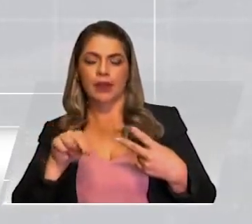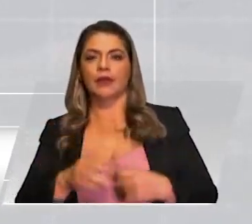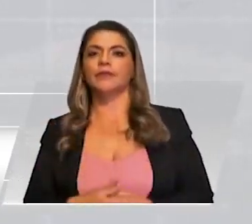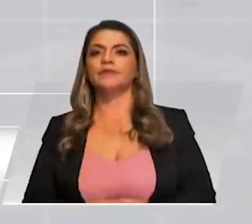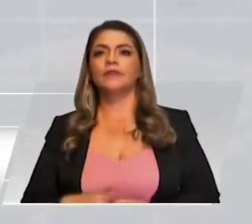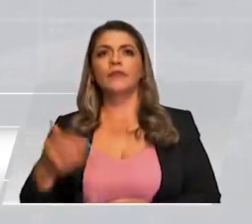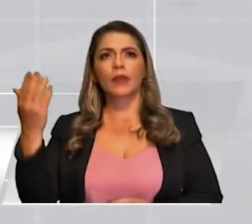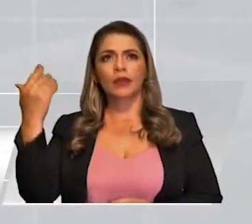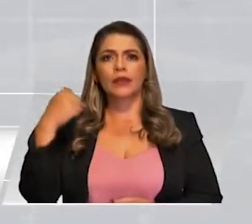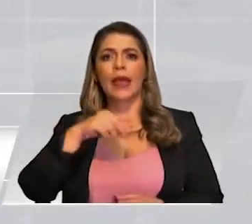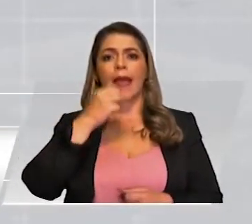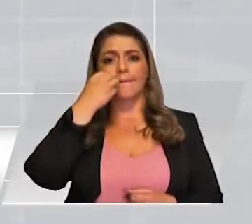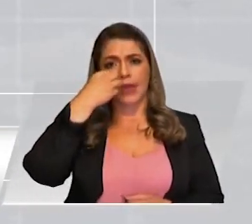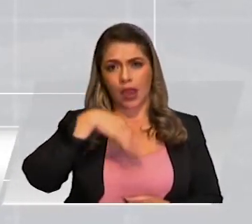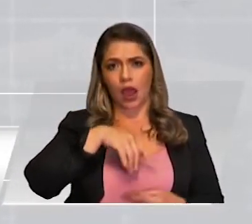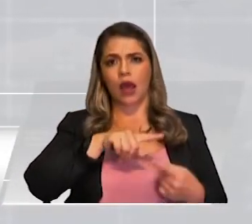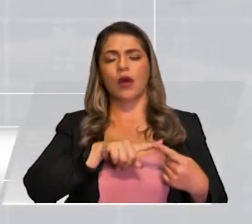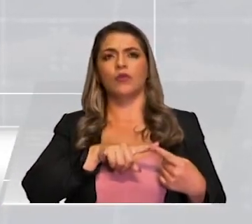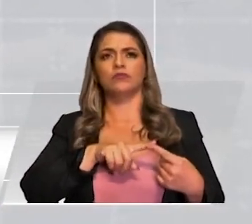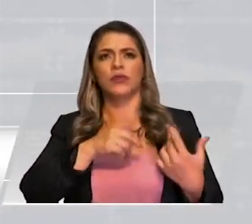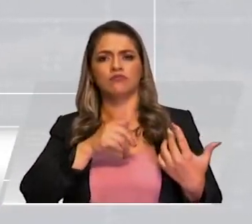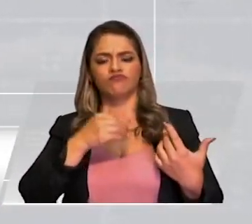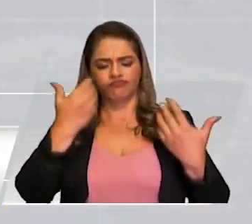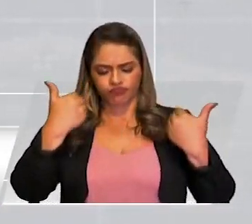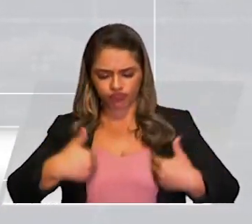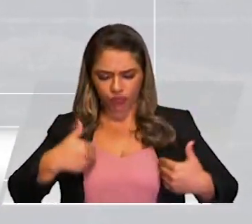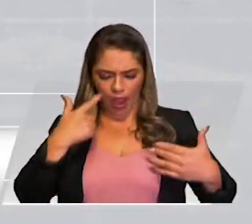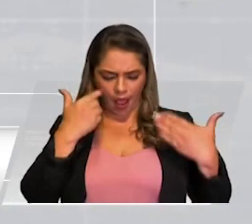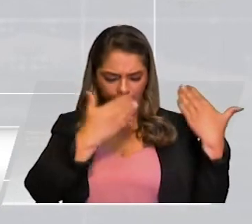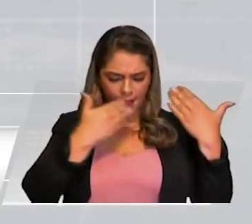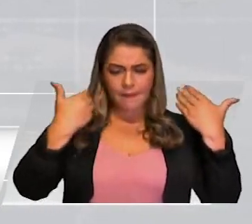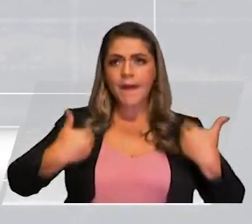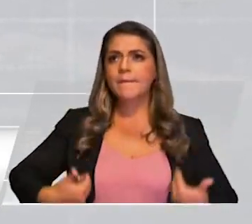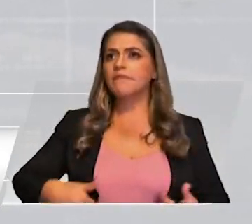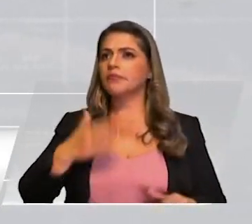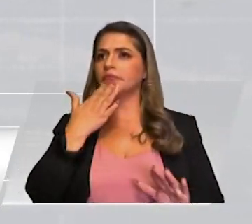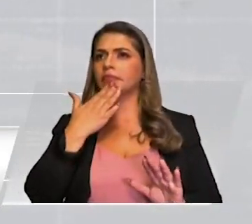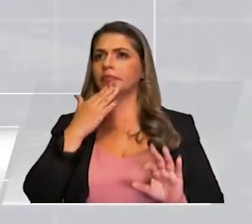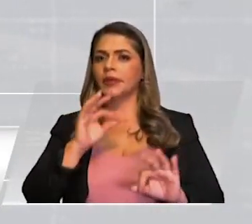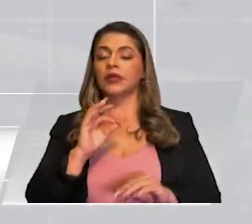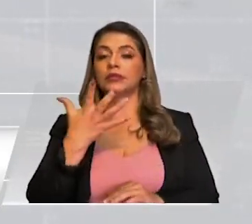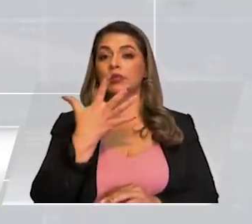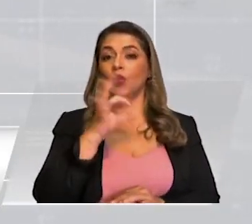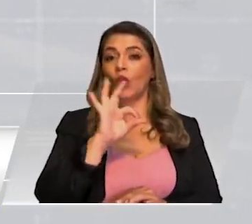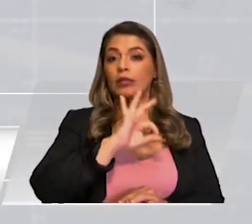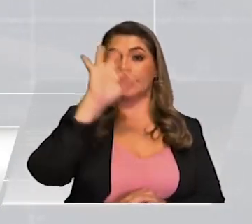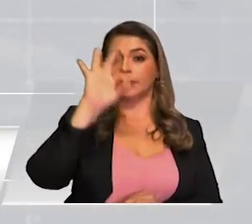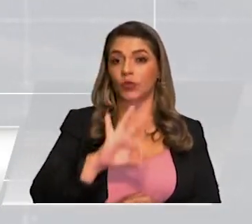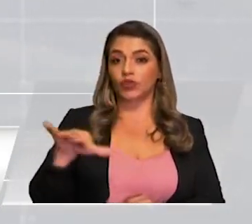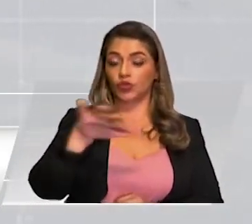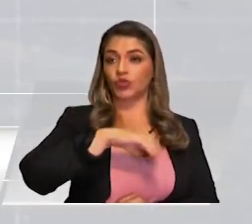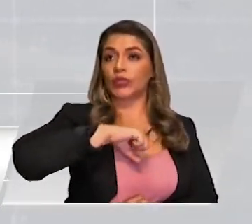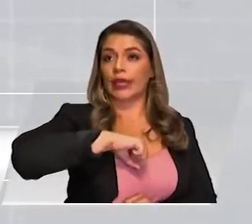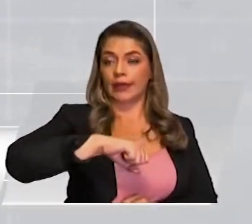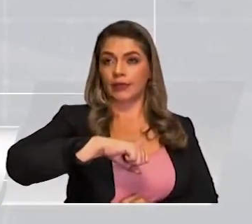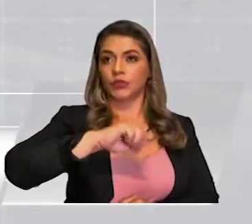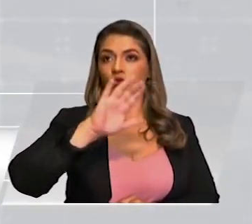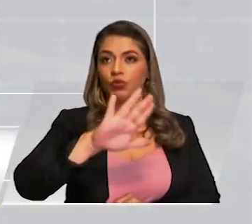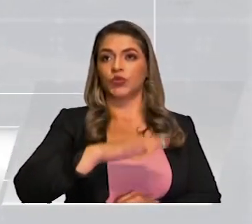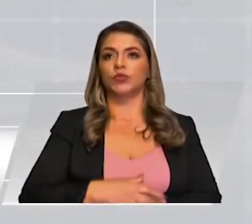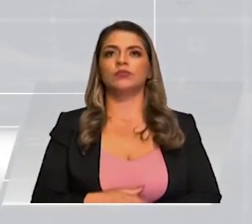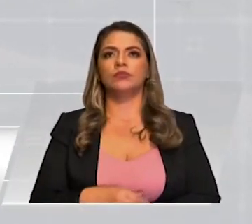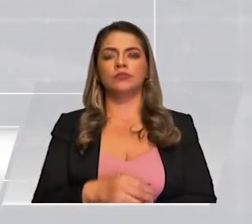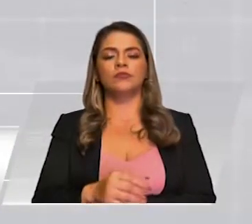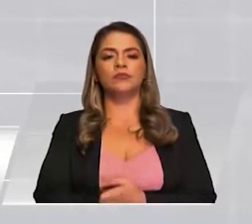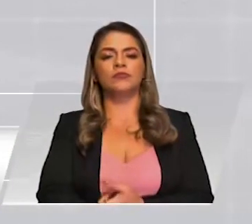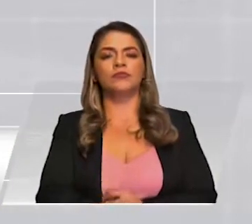en el Envigado Fútbol Club, pasó los exámenes médicos con esta institución que pagó el 50% de sus derechos deportivos. El oriundo